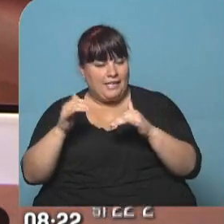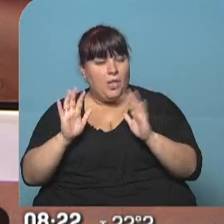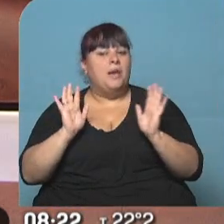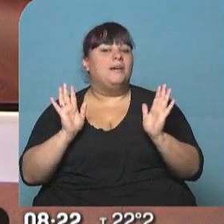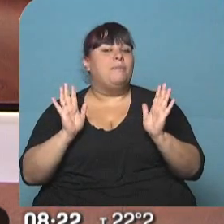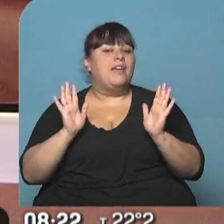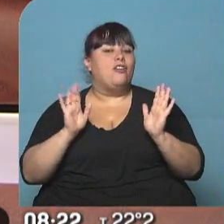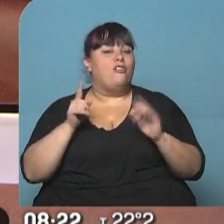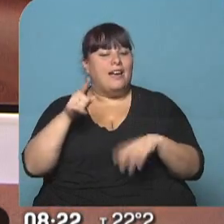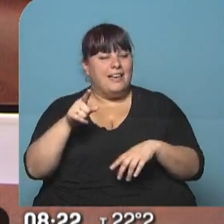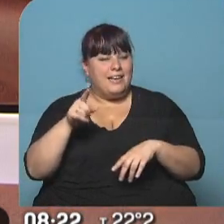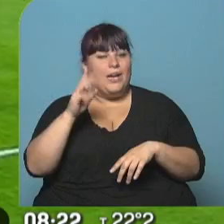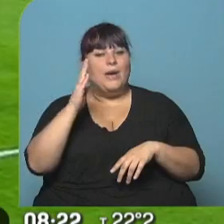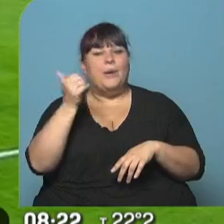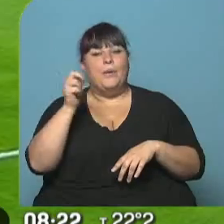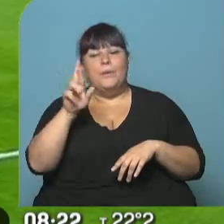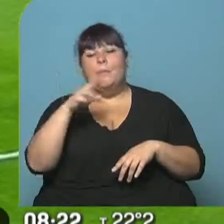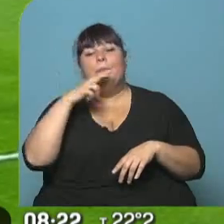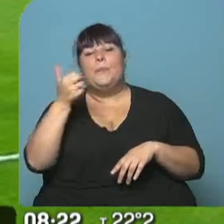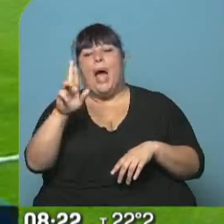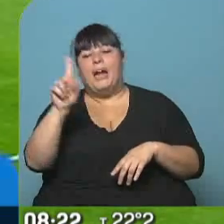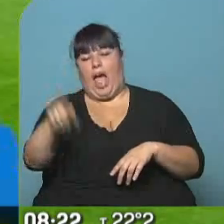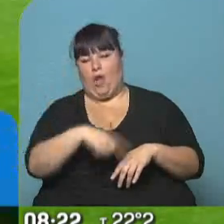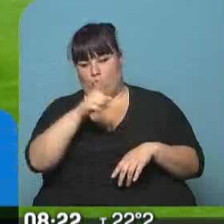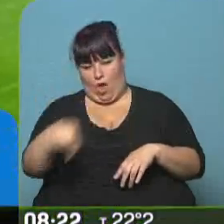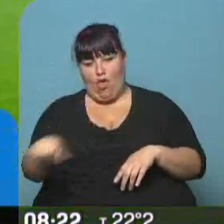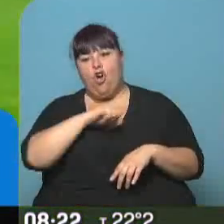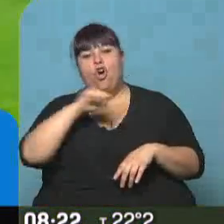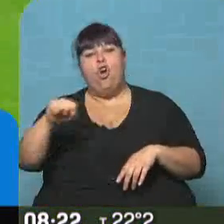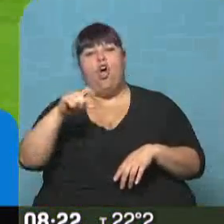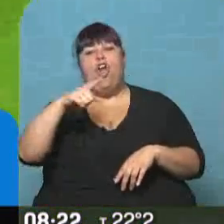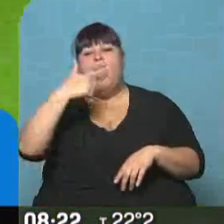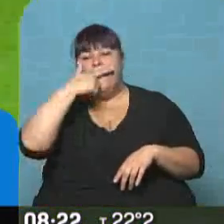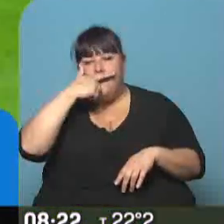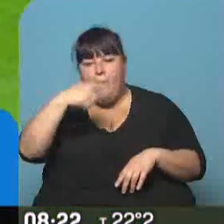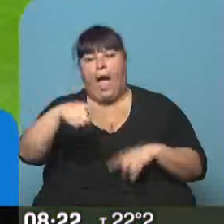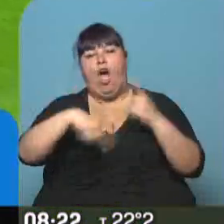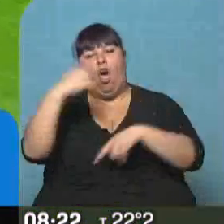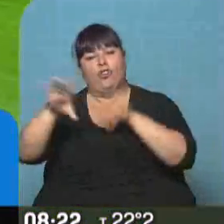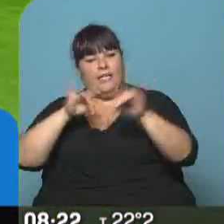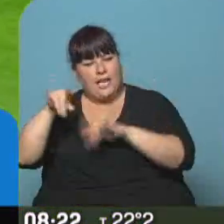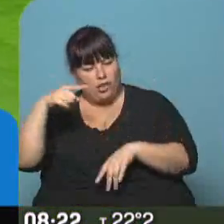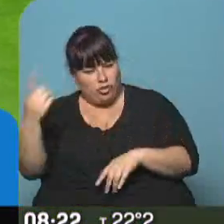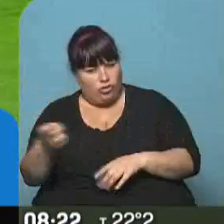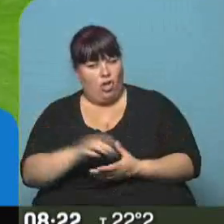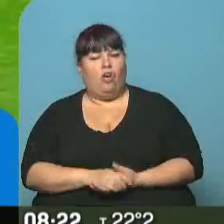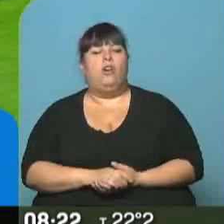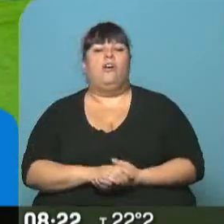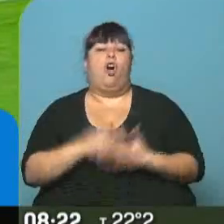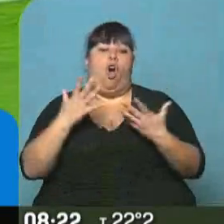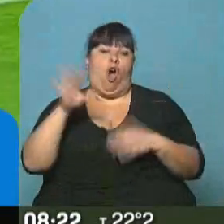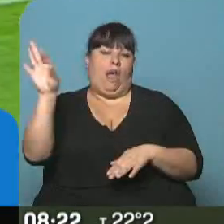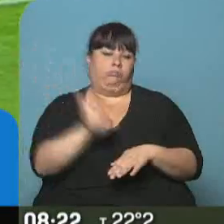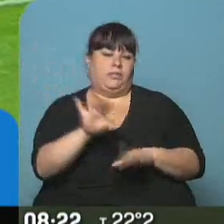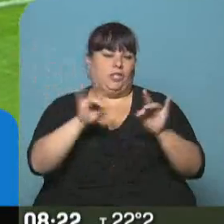pero lamentablemente el VAR se lo terminó anulando. Gol de Dybala, otro seleccionado. Ojalá que lleguen para la